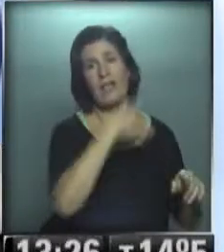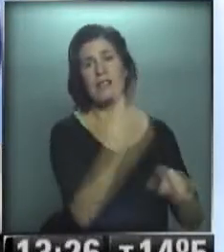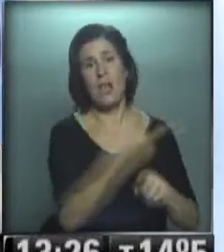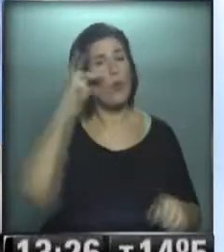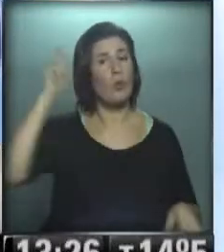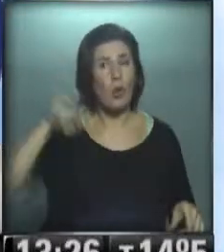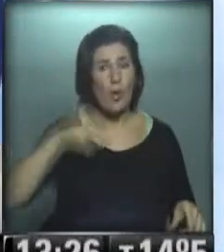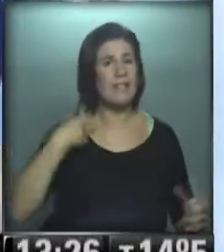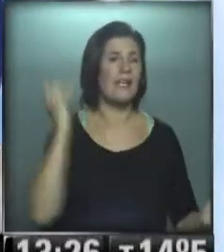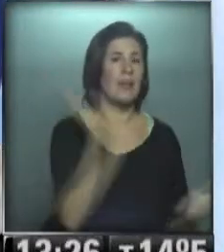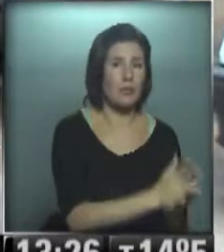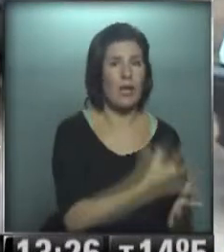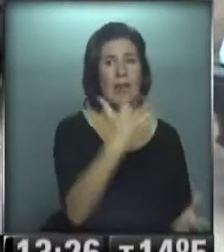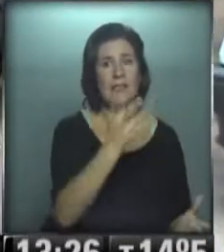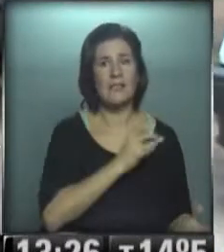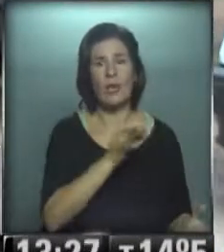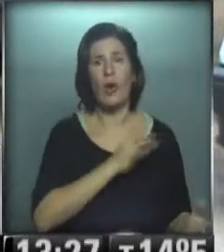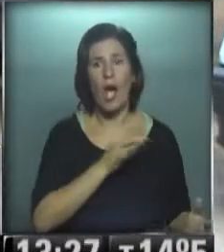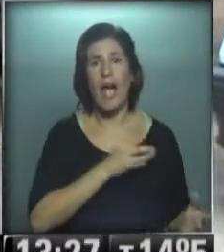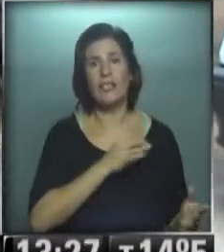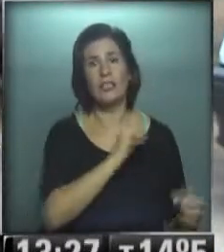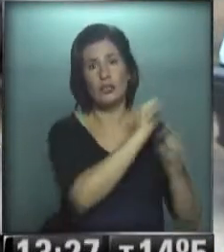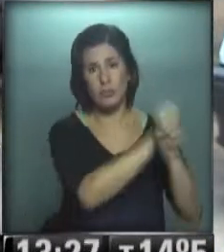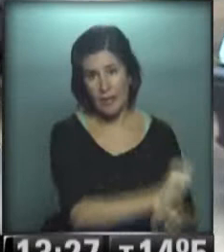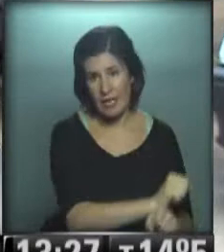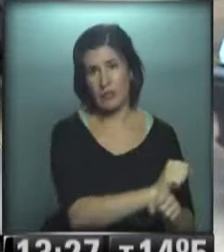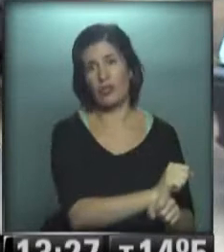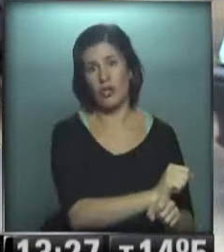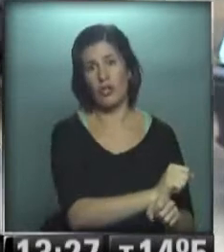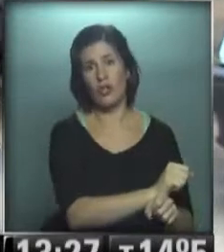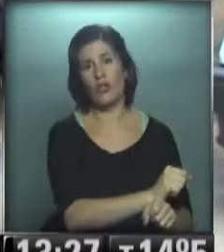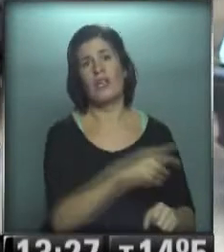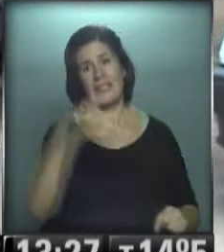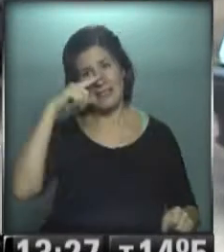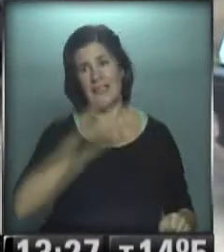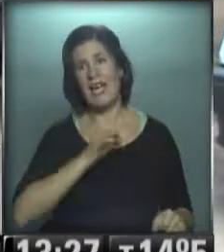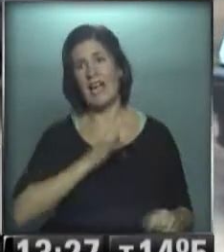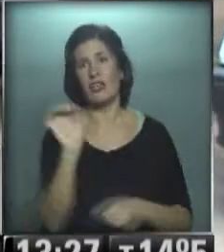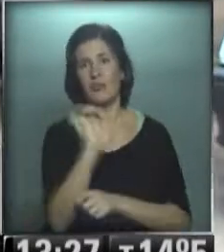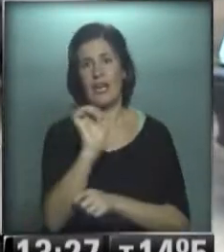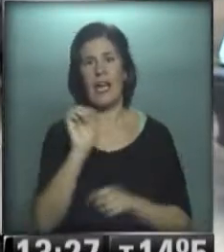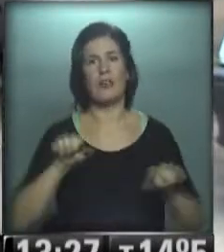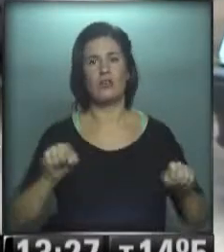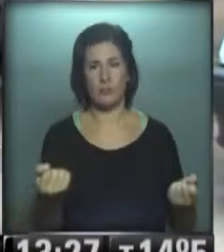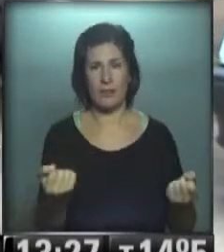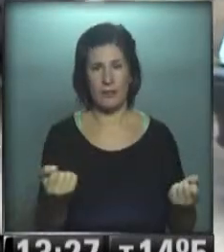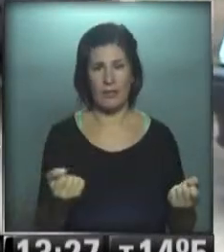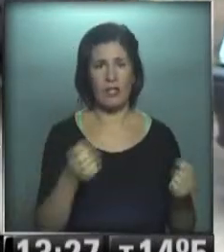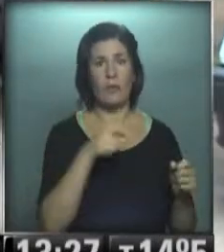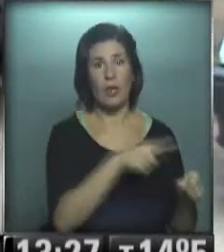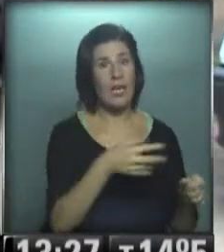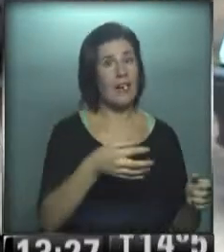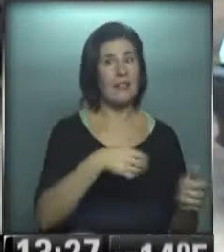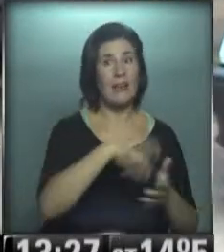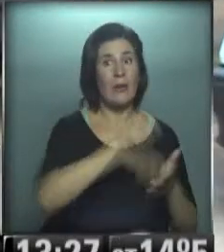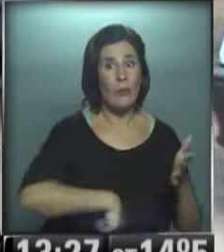lo condena a cinco años de prisión en suspenso y a siete años de inhabilitación pero se olvida de tomar testimonio